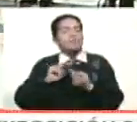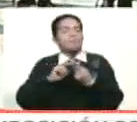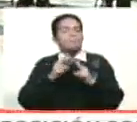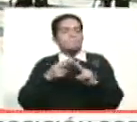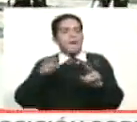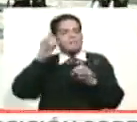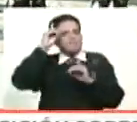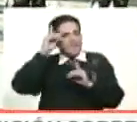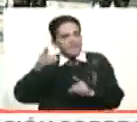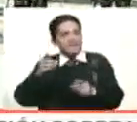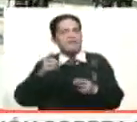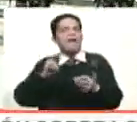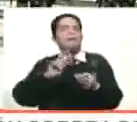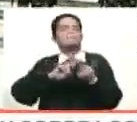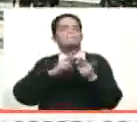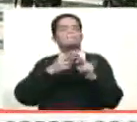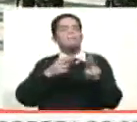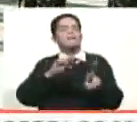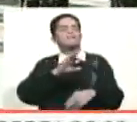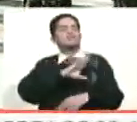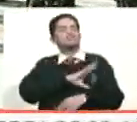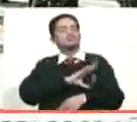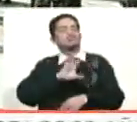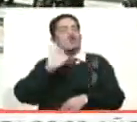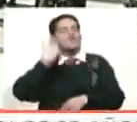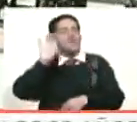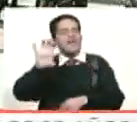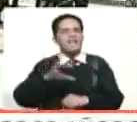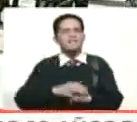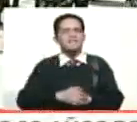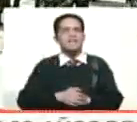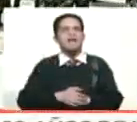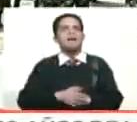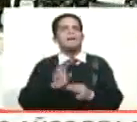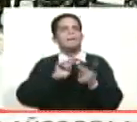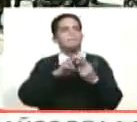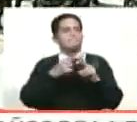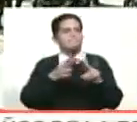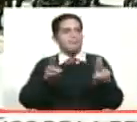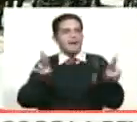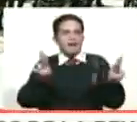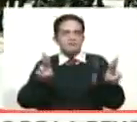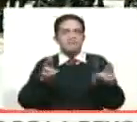dignidad, paz con soberanía nacional, paz con democracia y libertad.